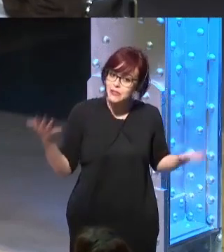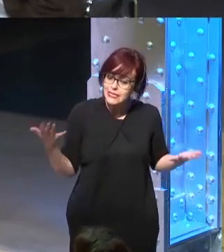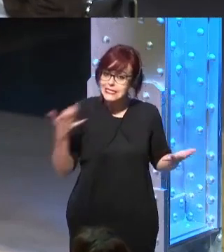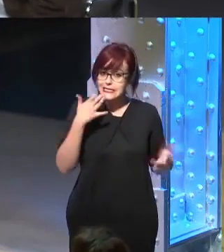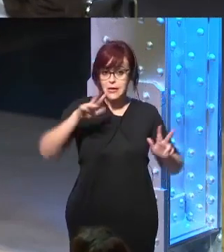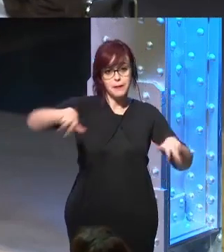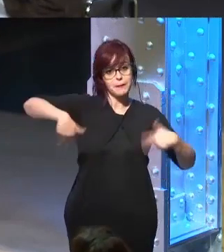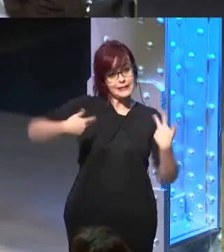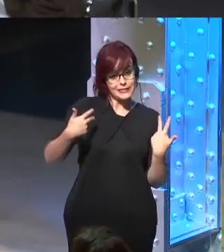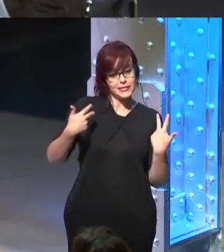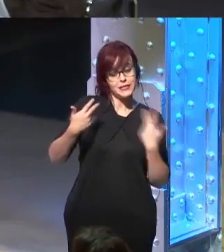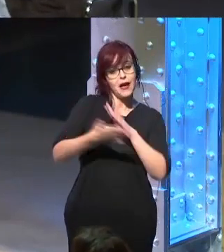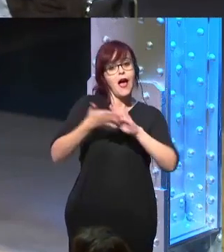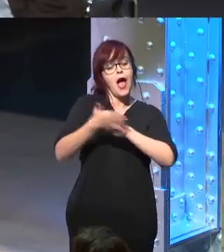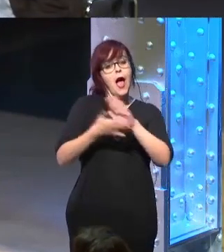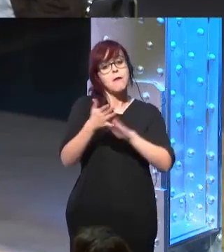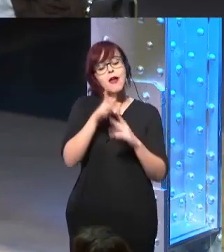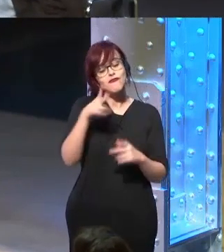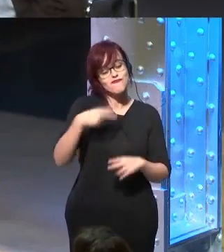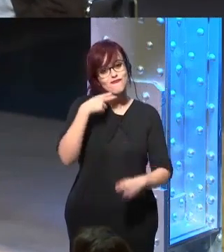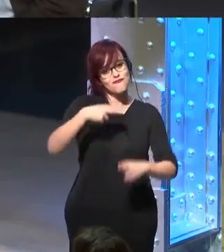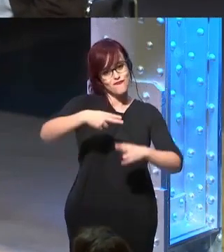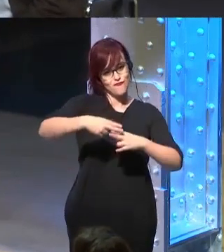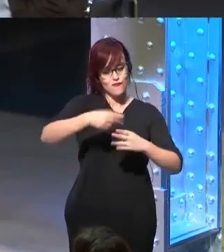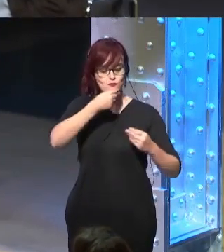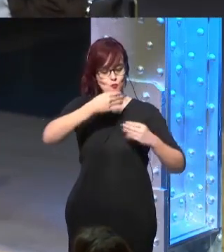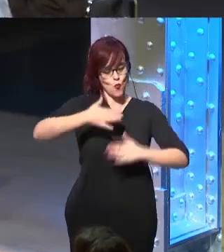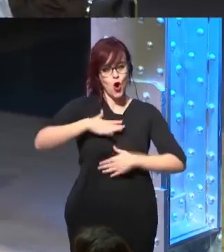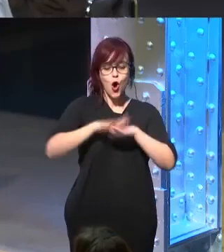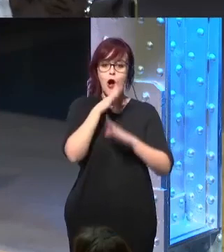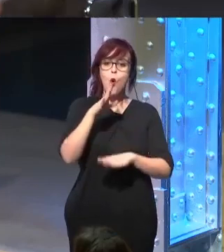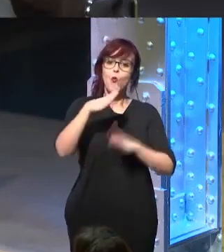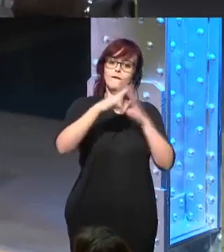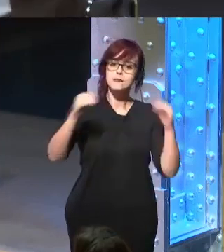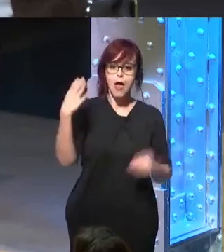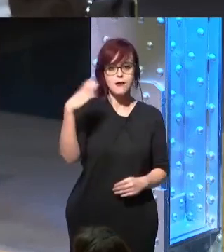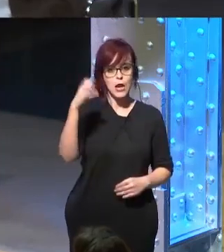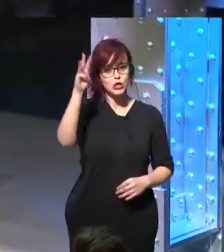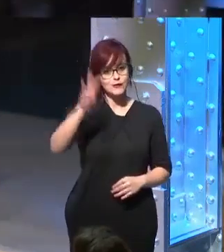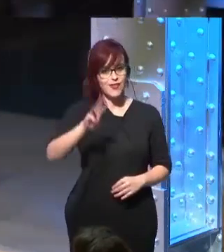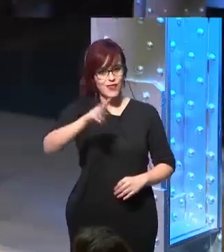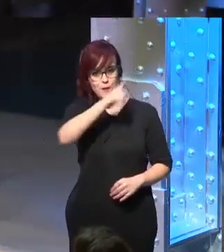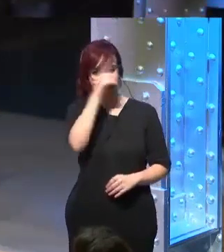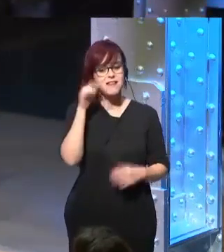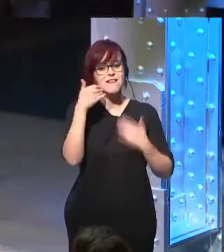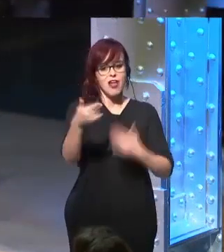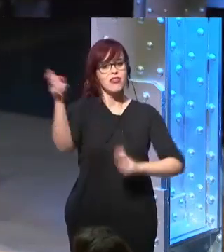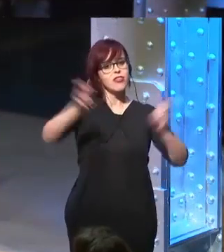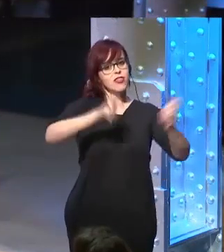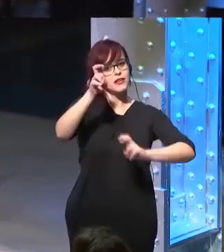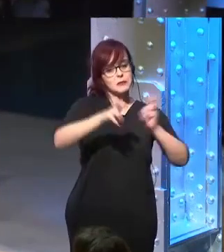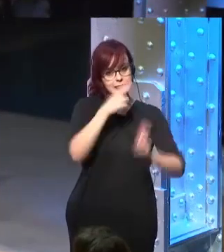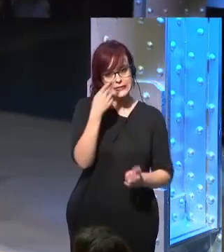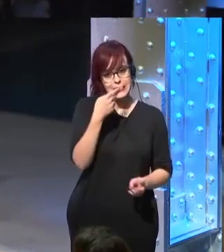se me permite hablar en nombre de la Universidad Carlos III de Madrid, quiero agradecer a todos los presentes haber mostrado interés